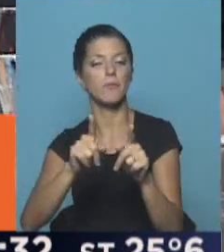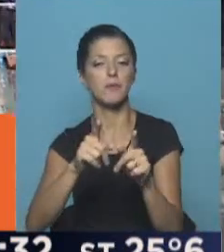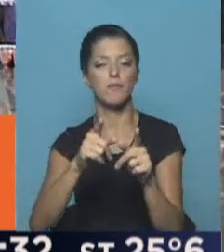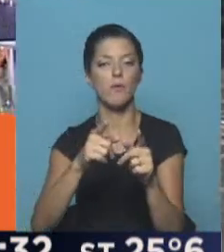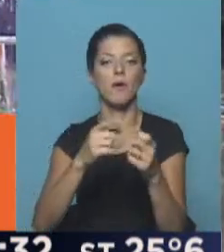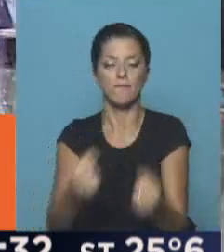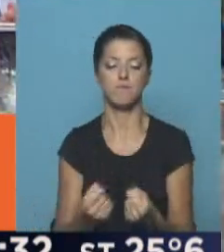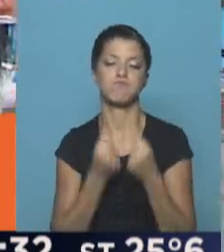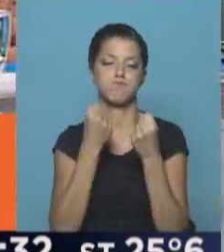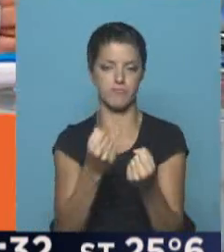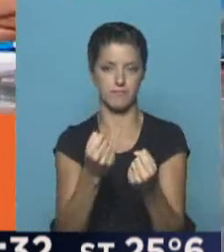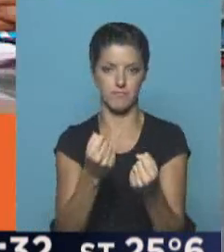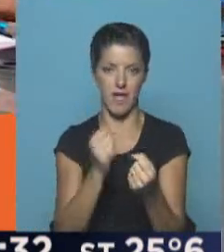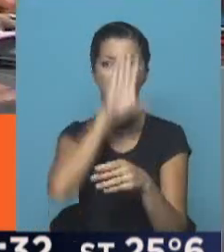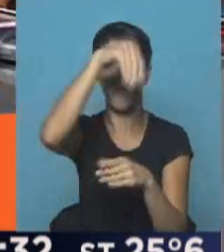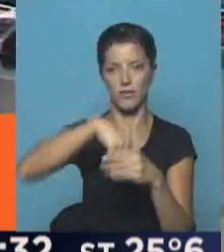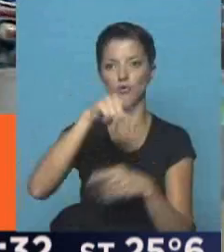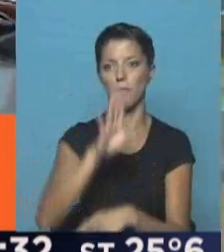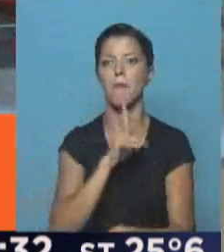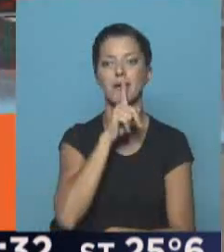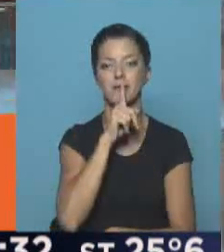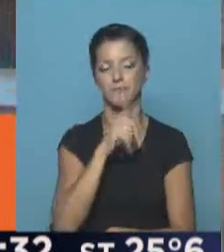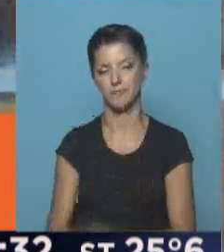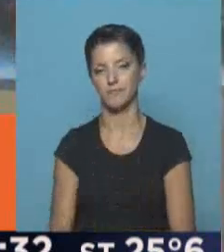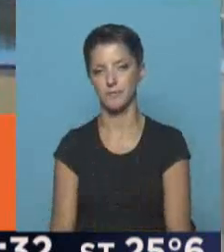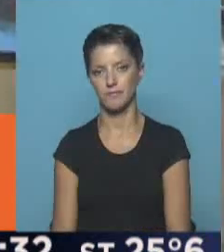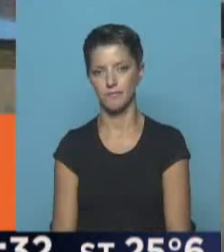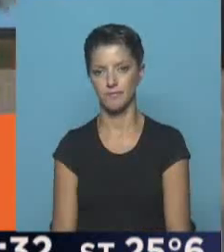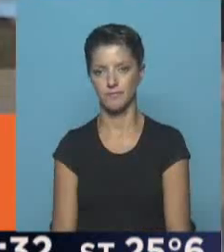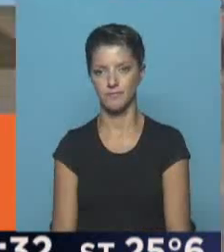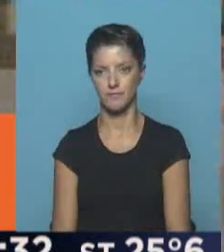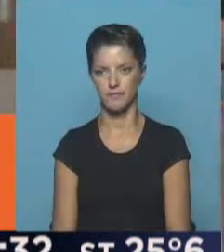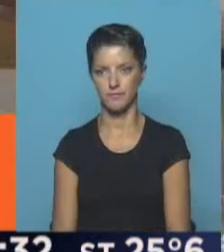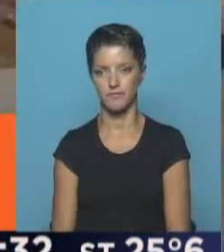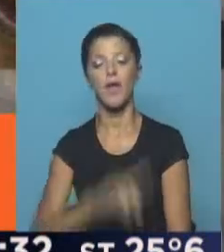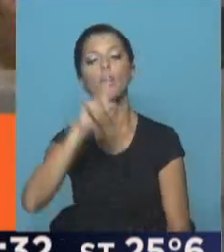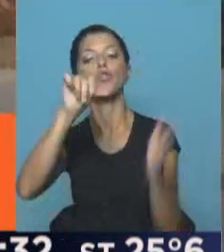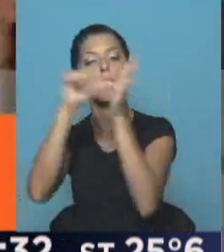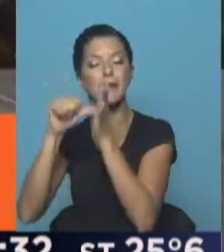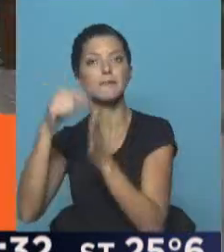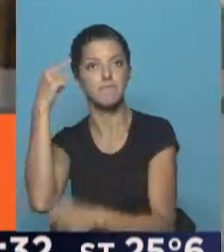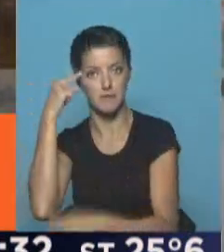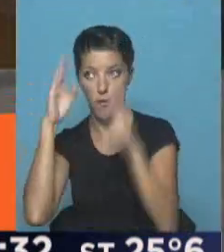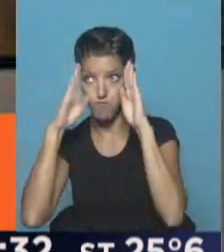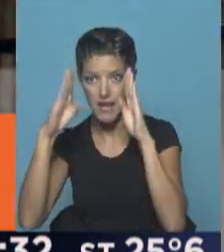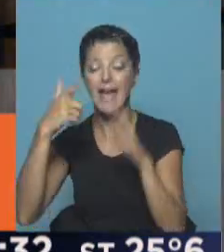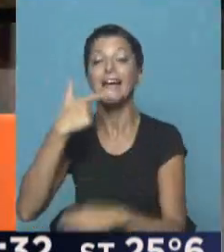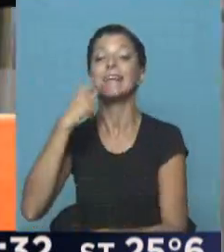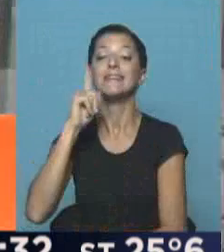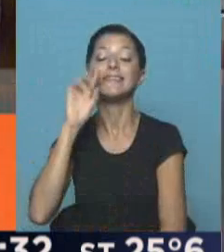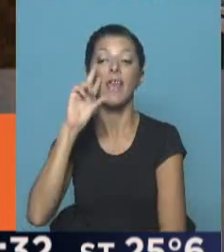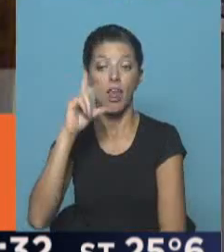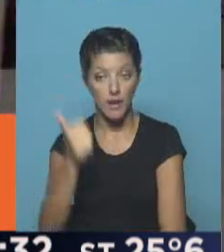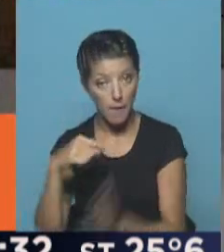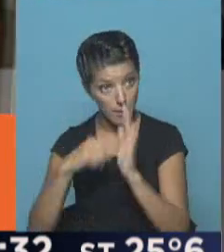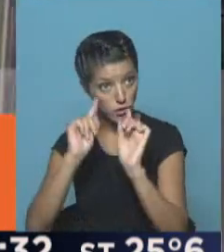un buen posicionamiento en el interior. Jorge. Y en el exterior vemos Siria, es decir, sí, apuntamos a Siria, pero también podemos apuntar